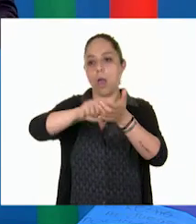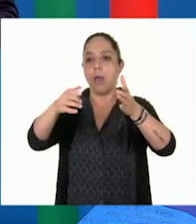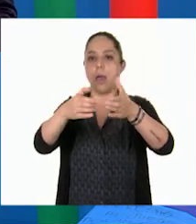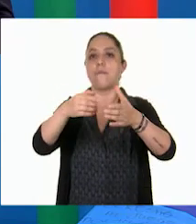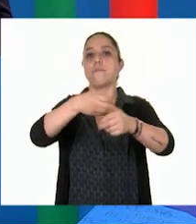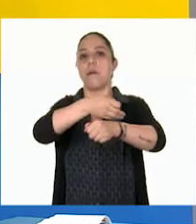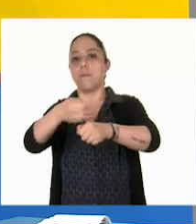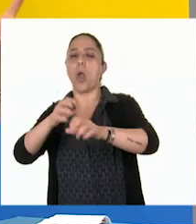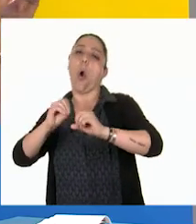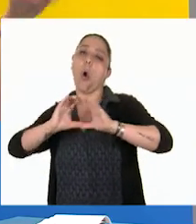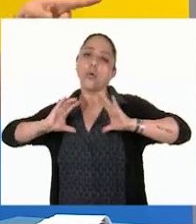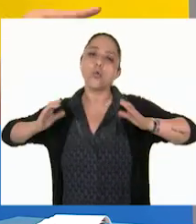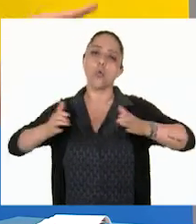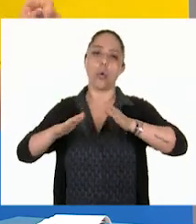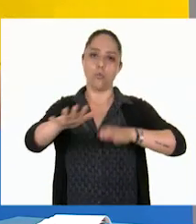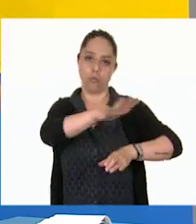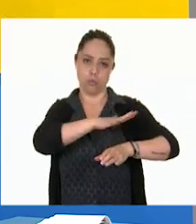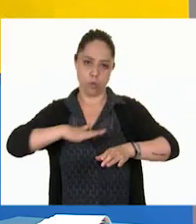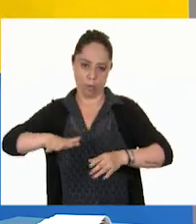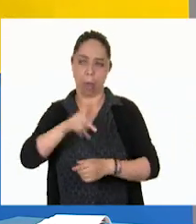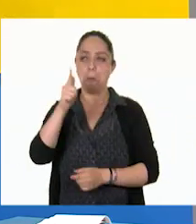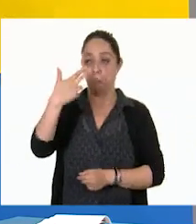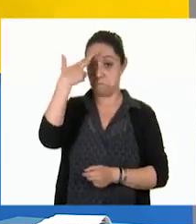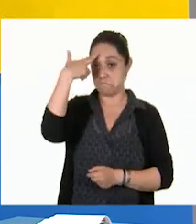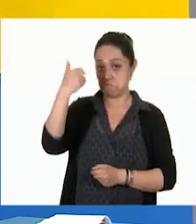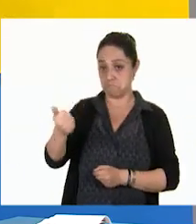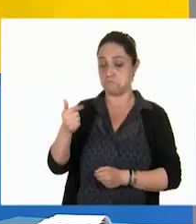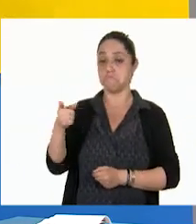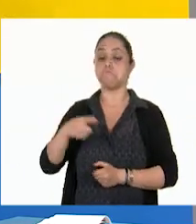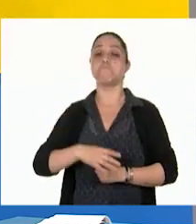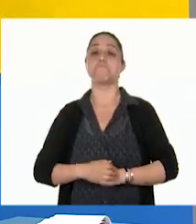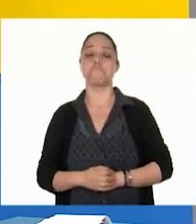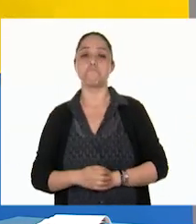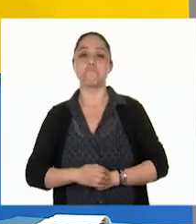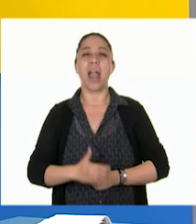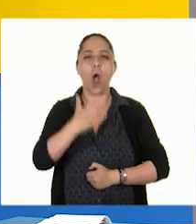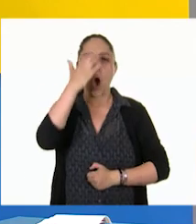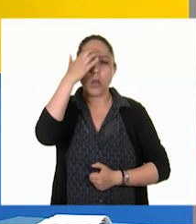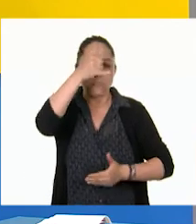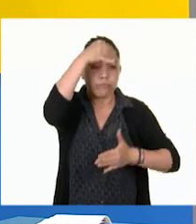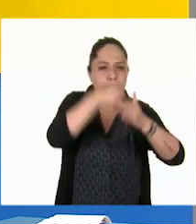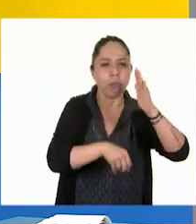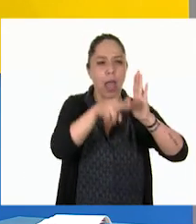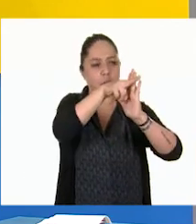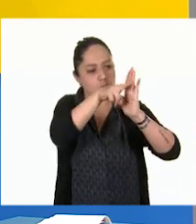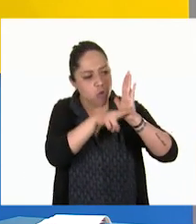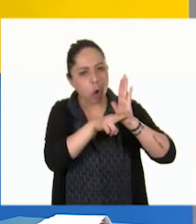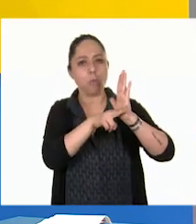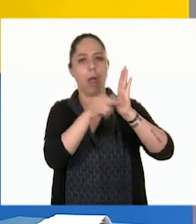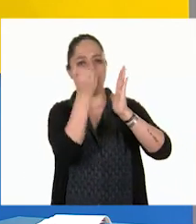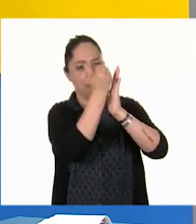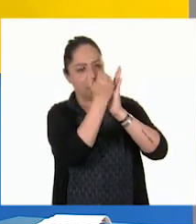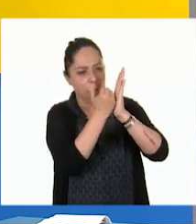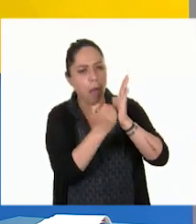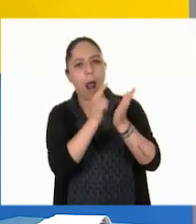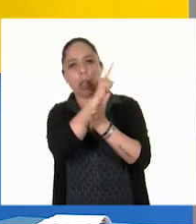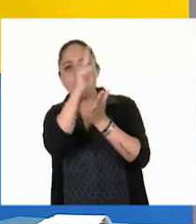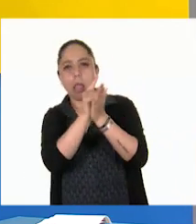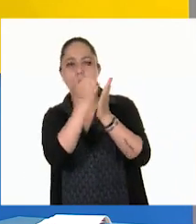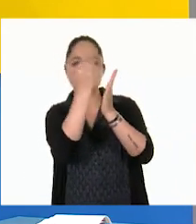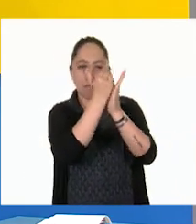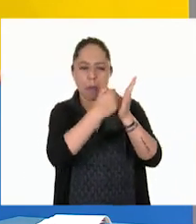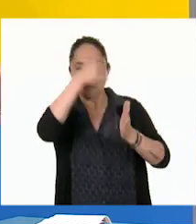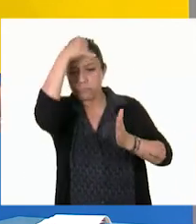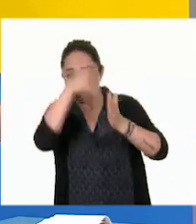comunidad, ¿no? Tienes mucha razón, Juan Carlos. Hay que conocer las normas y leyes, ser consciente de que